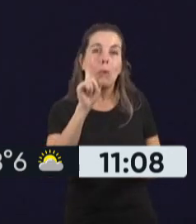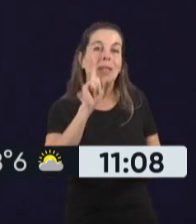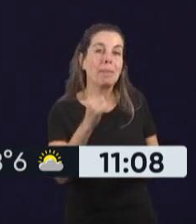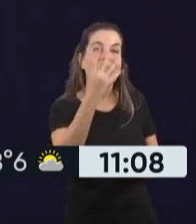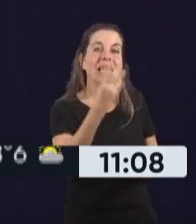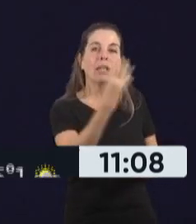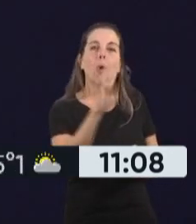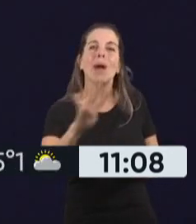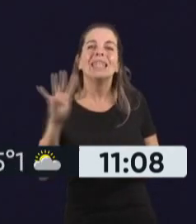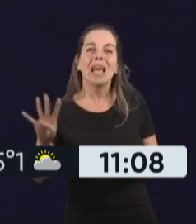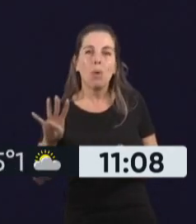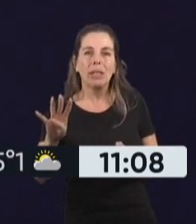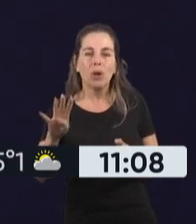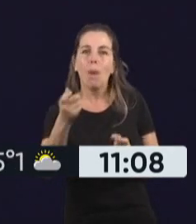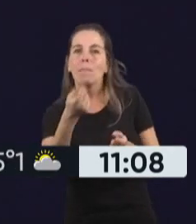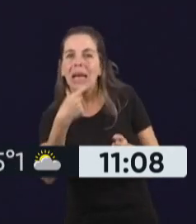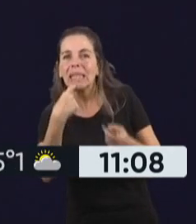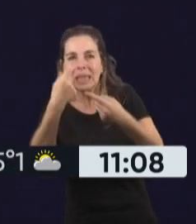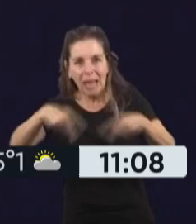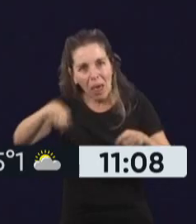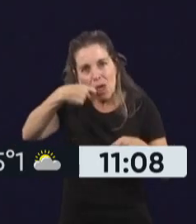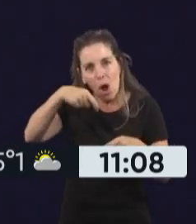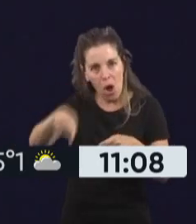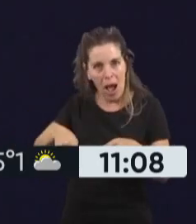50.544 unidades de drogas sintéticas y se han detenido allí